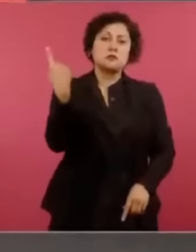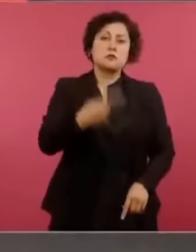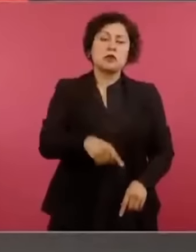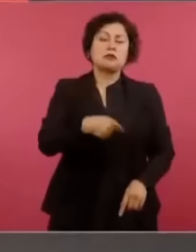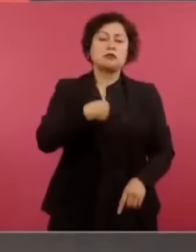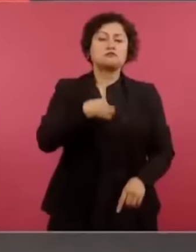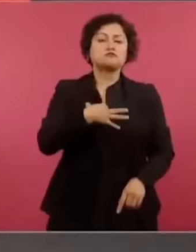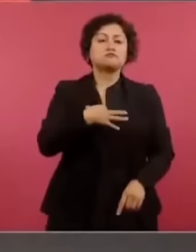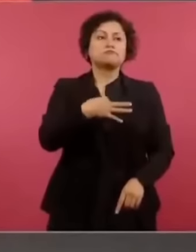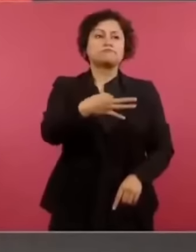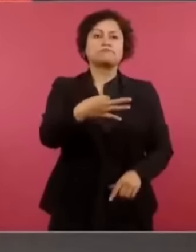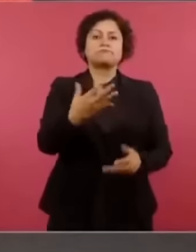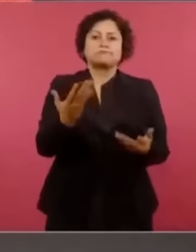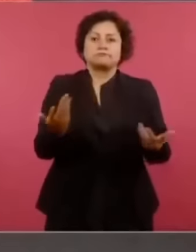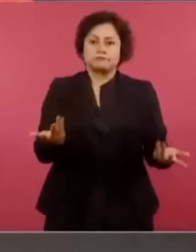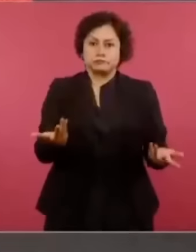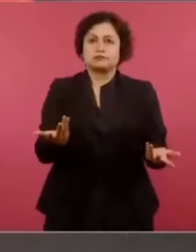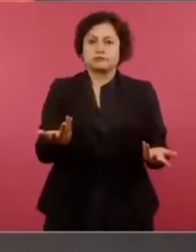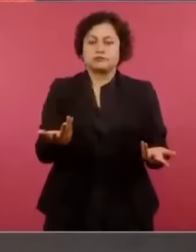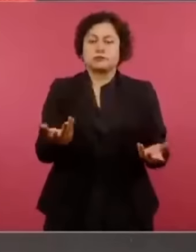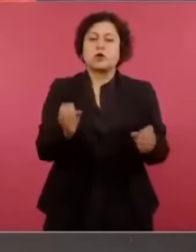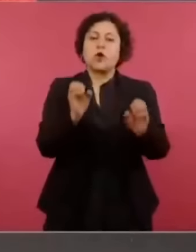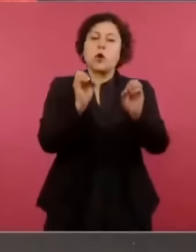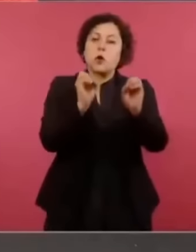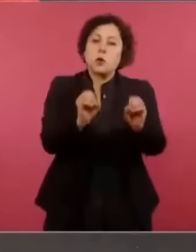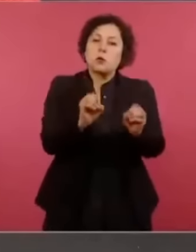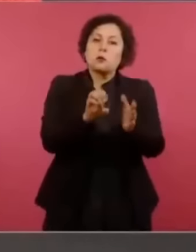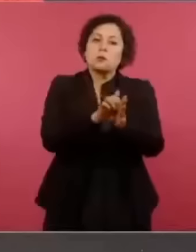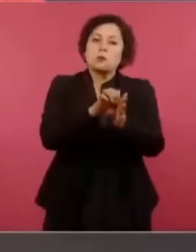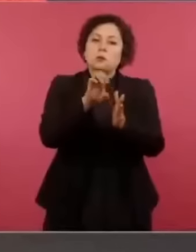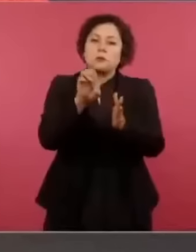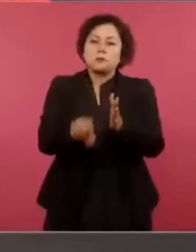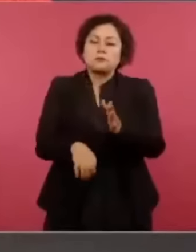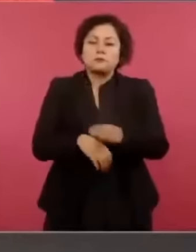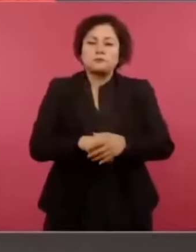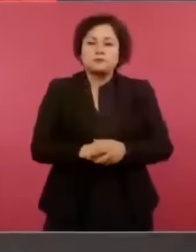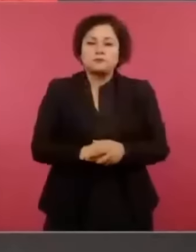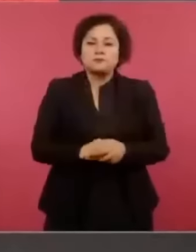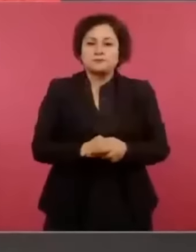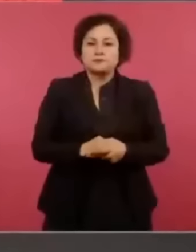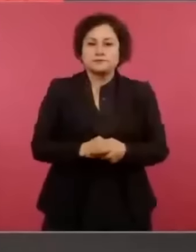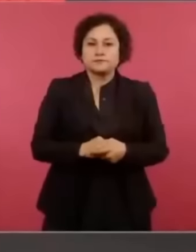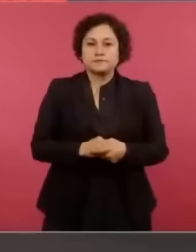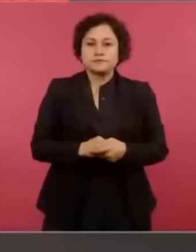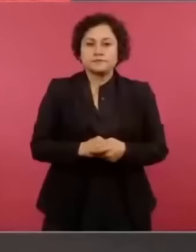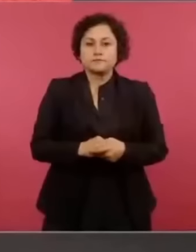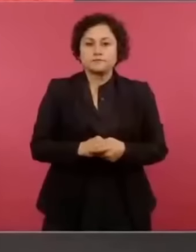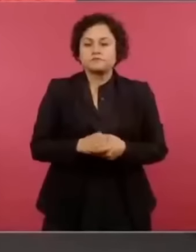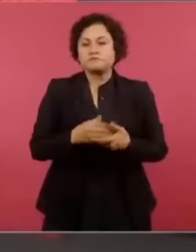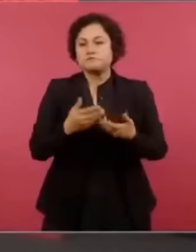El acarreo, la cargada,